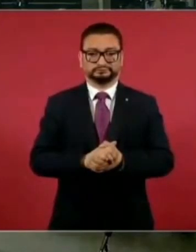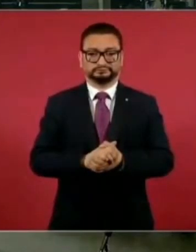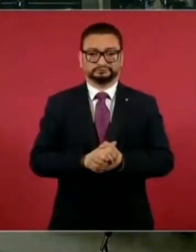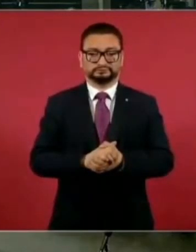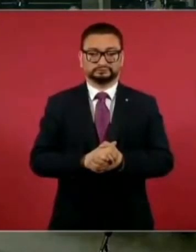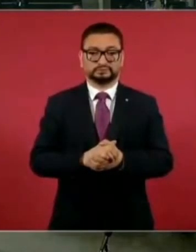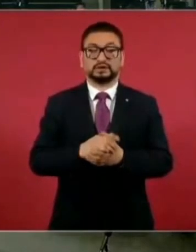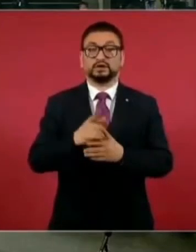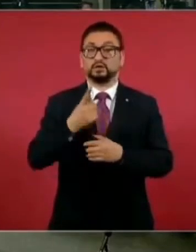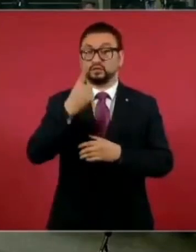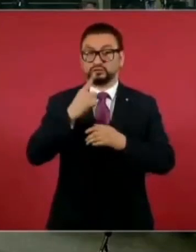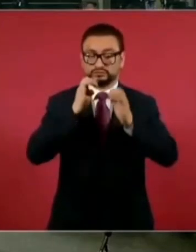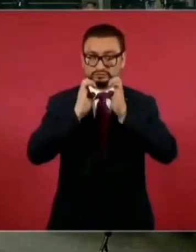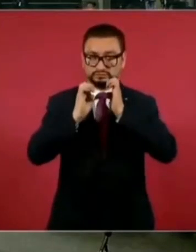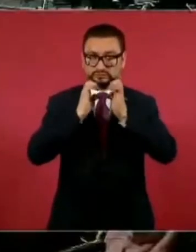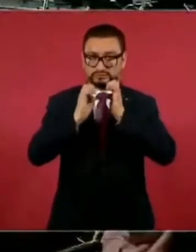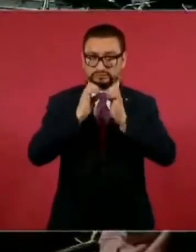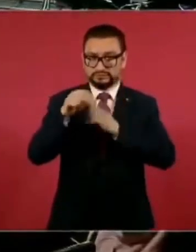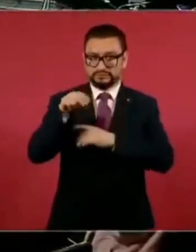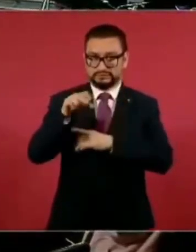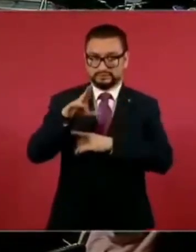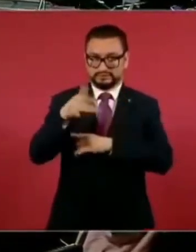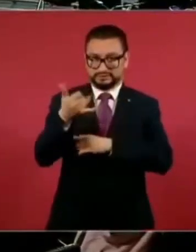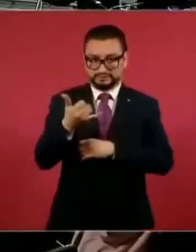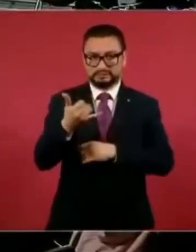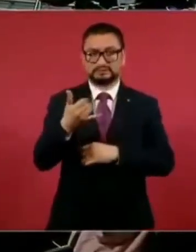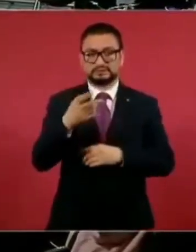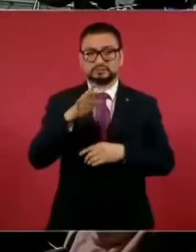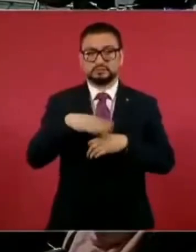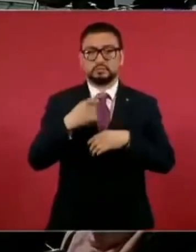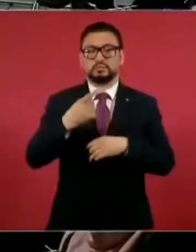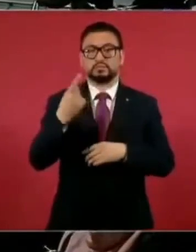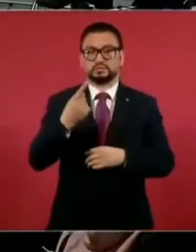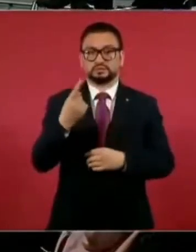Es una entrevista con Nancy porque